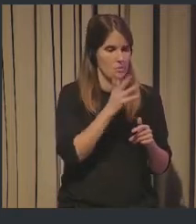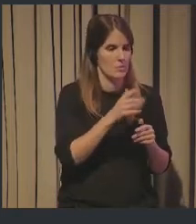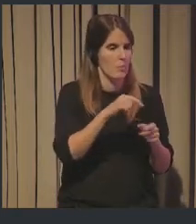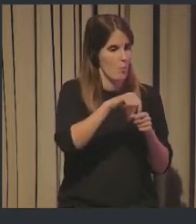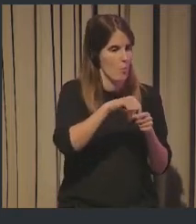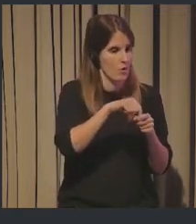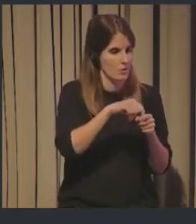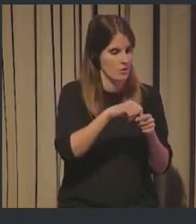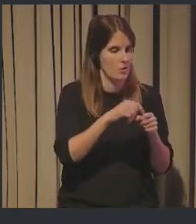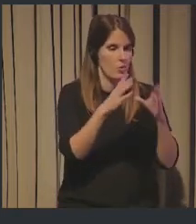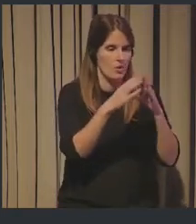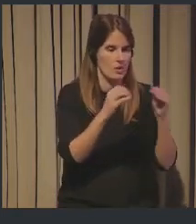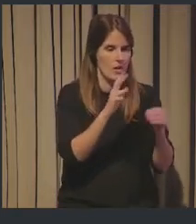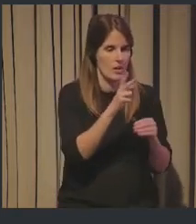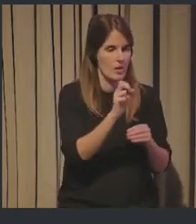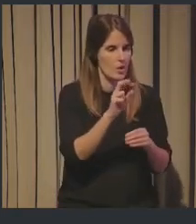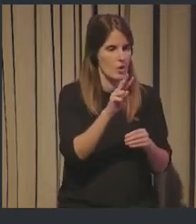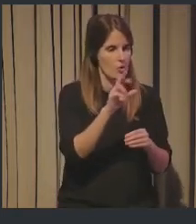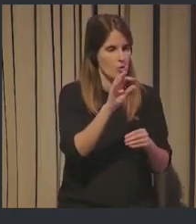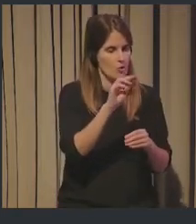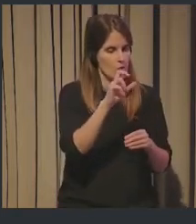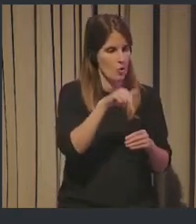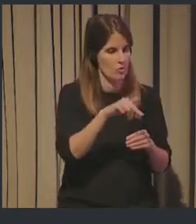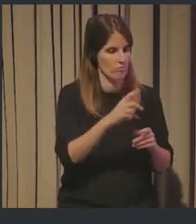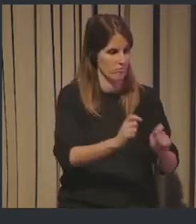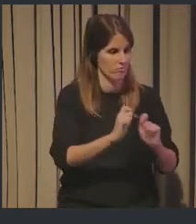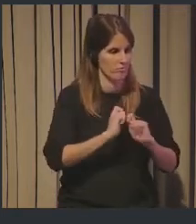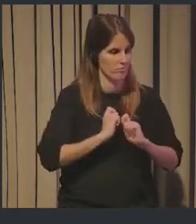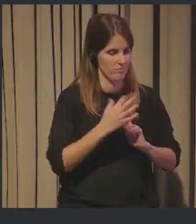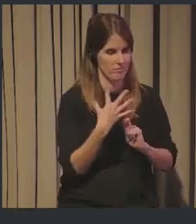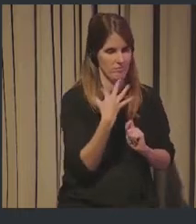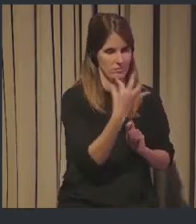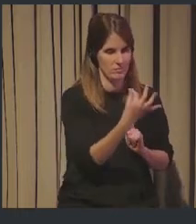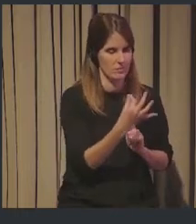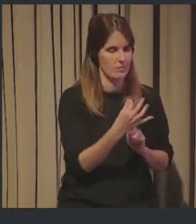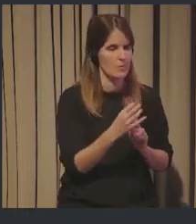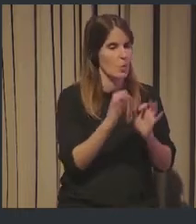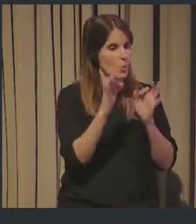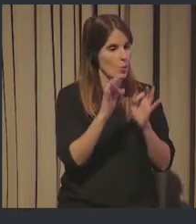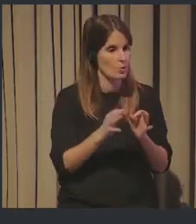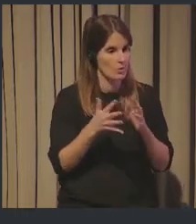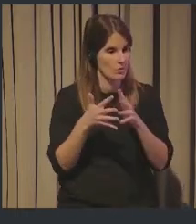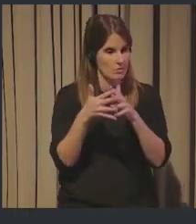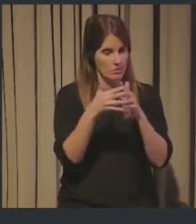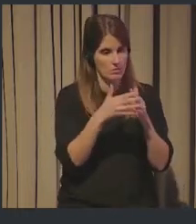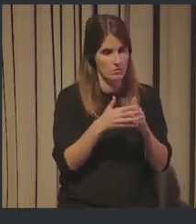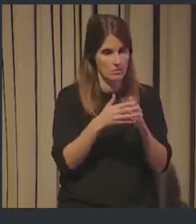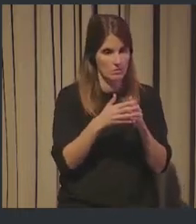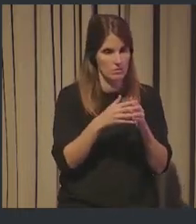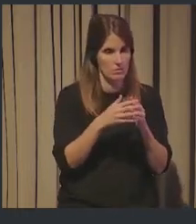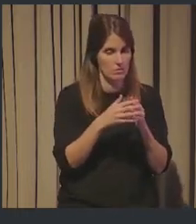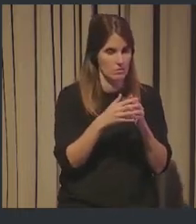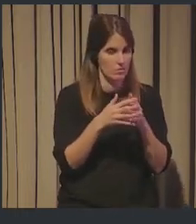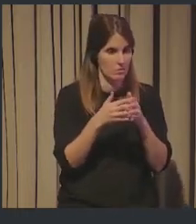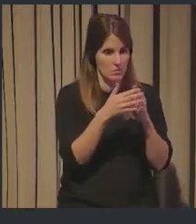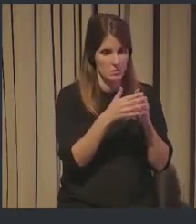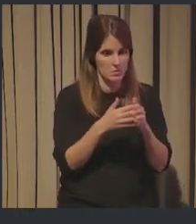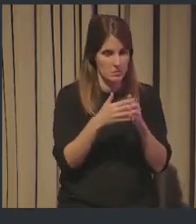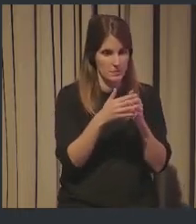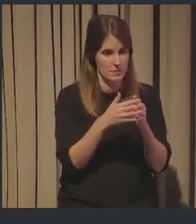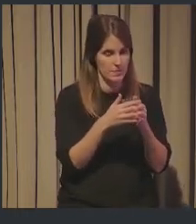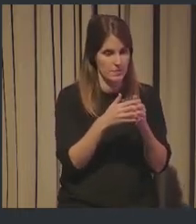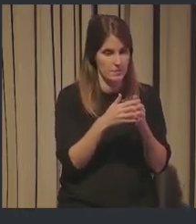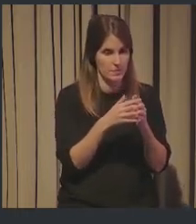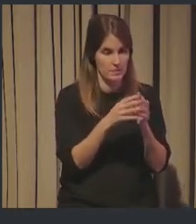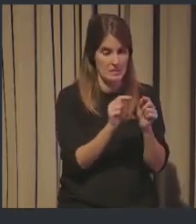la Universidad de Houston. Y literalmente está al otro lado de la calle del Centro